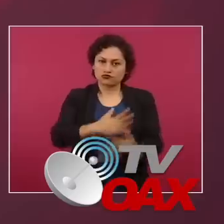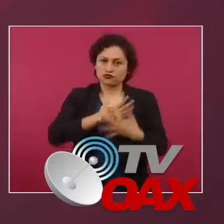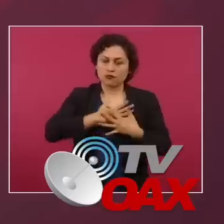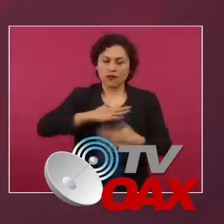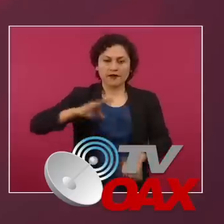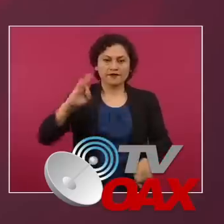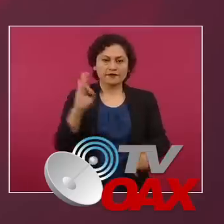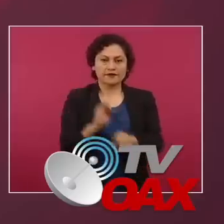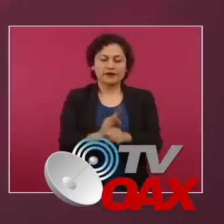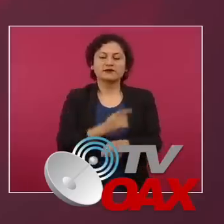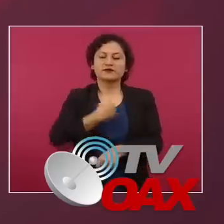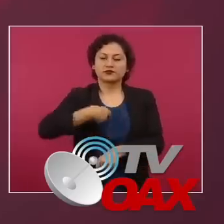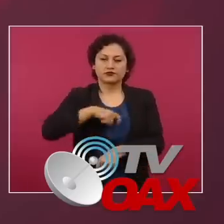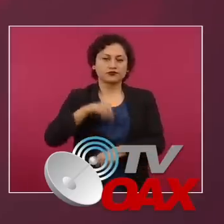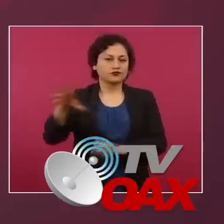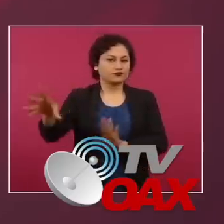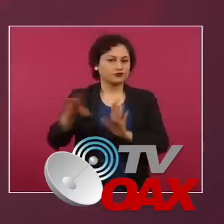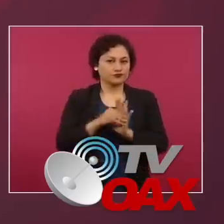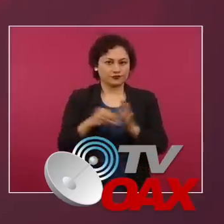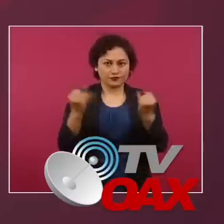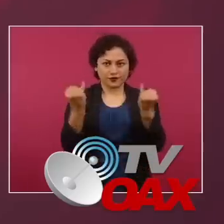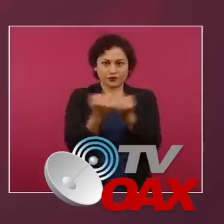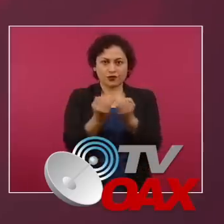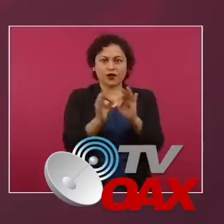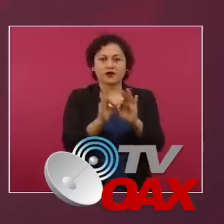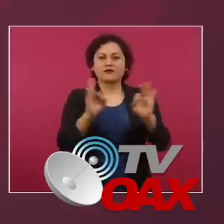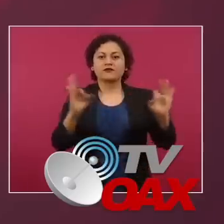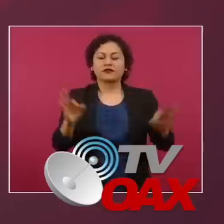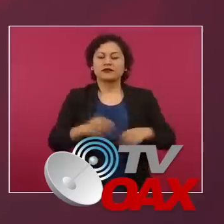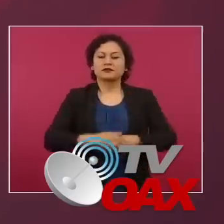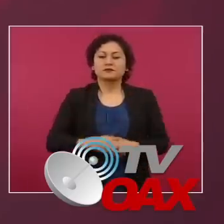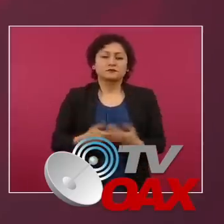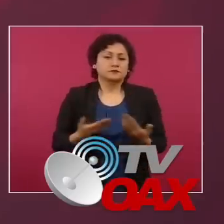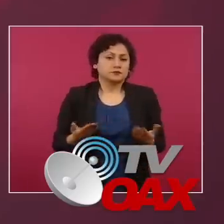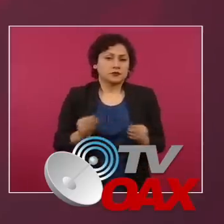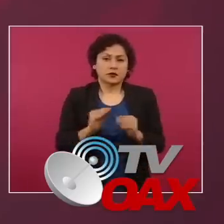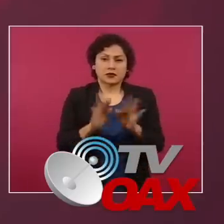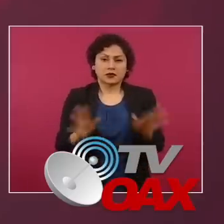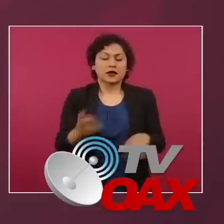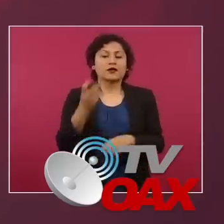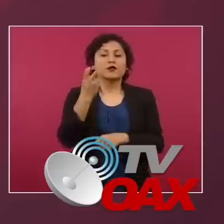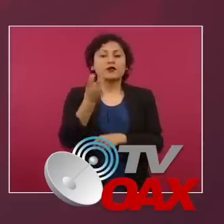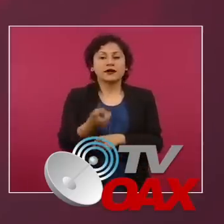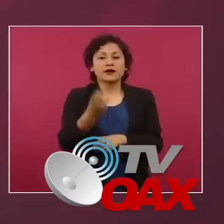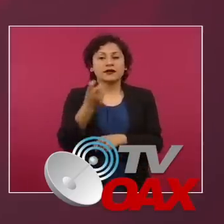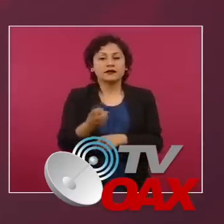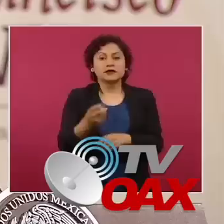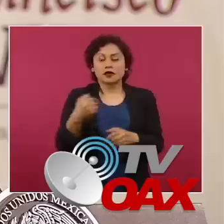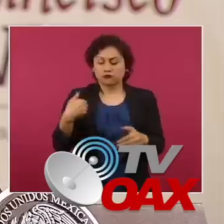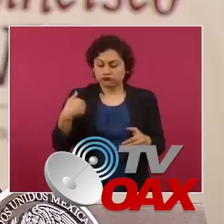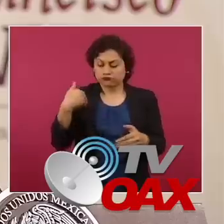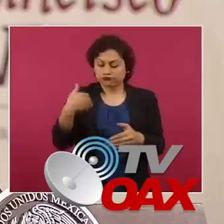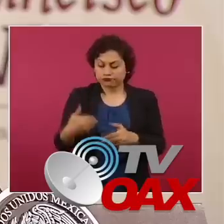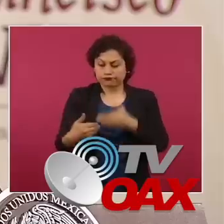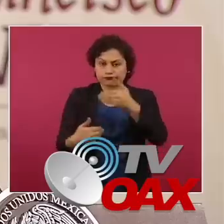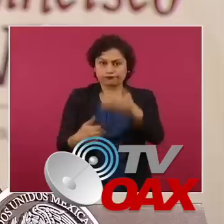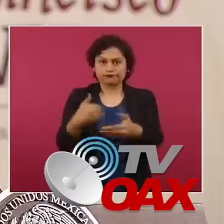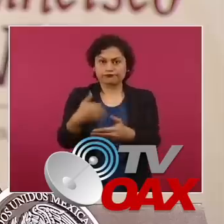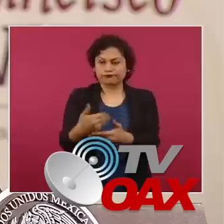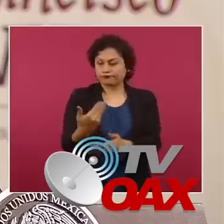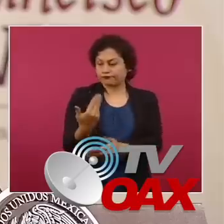subrayar que esta es únicamente la última de una serie de restituciones que se han realizado en los